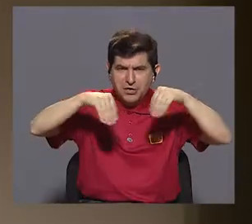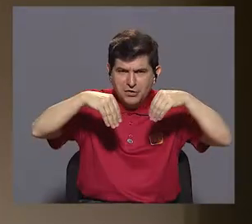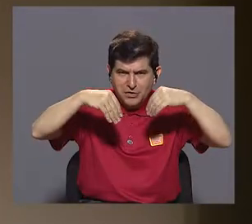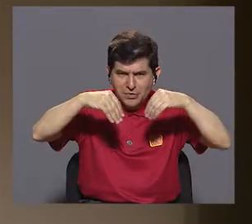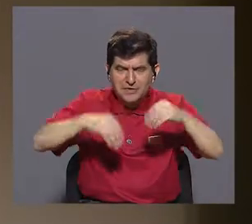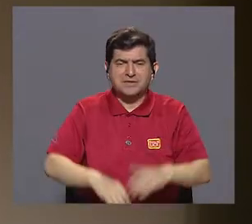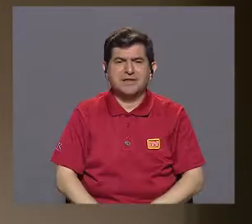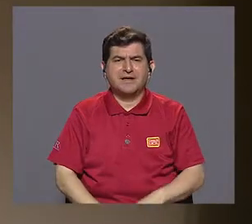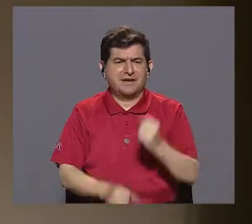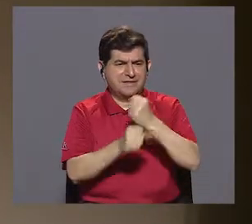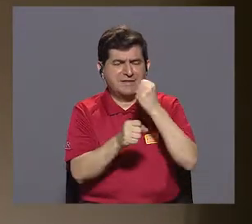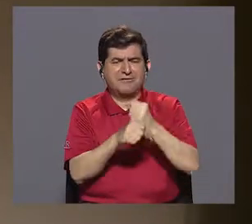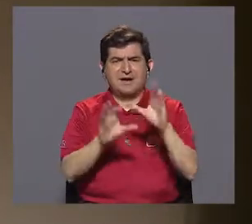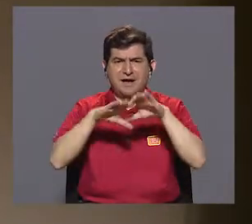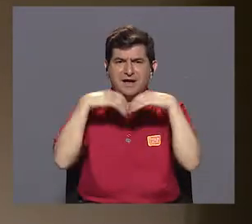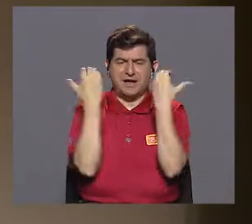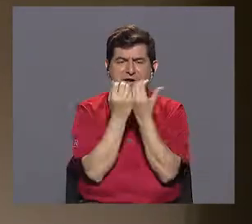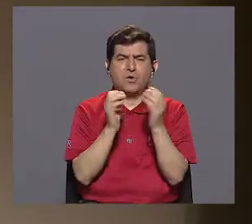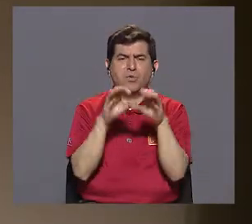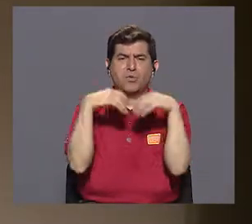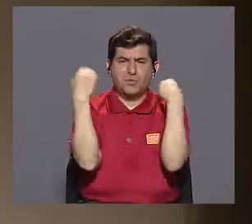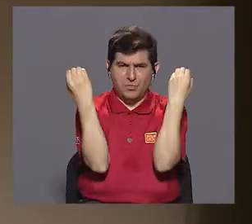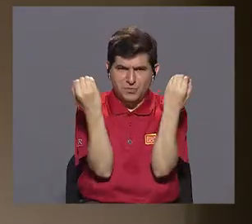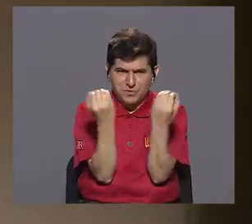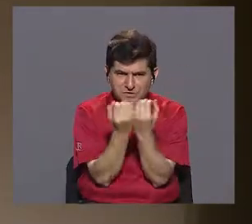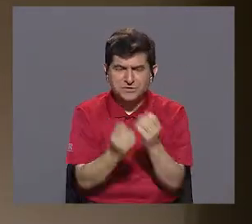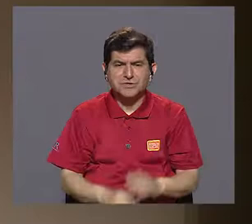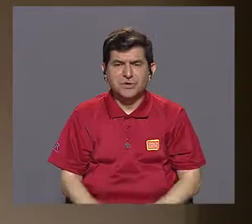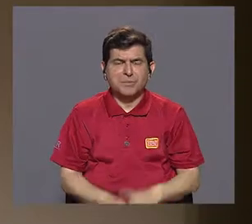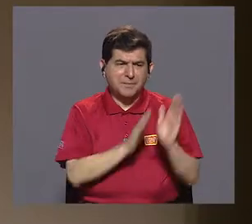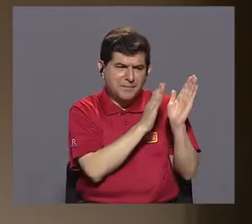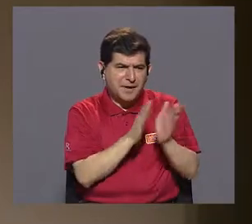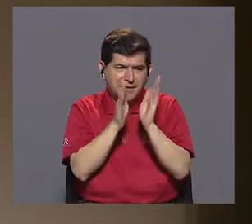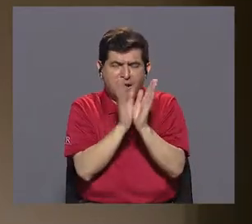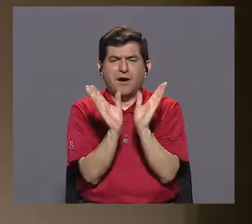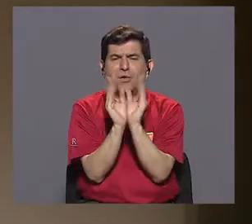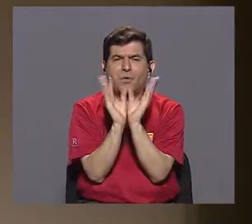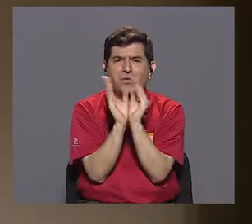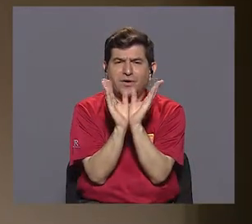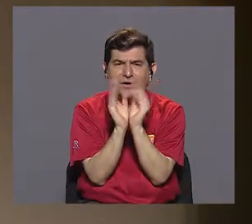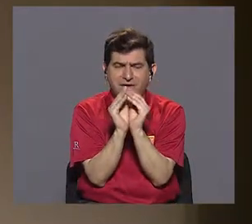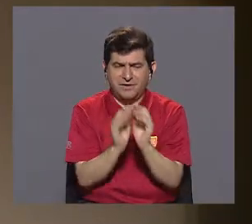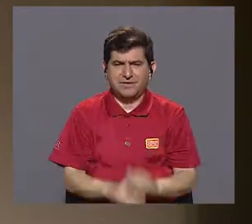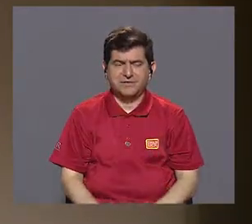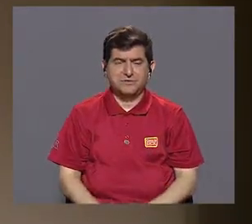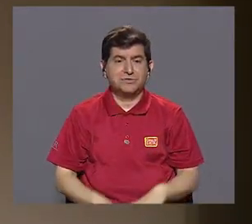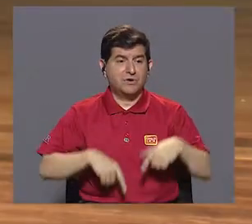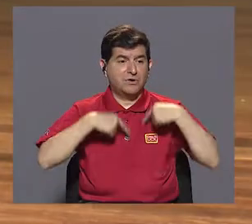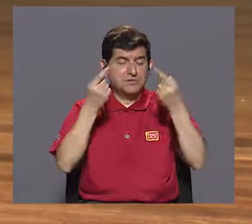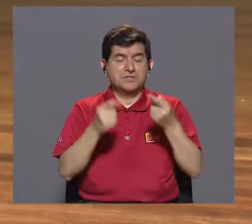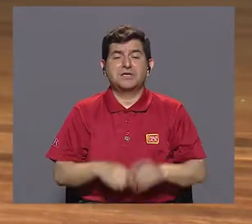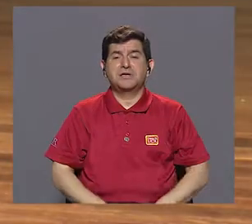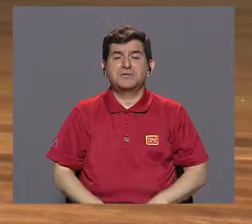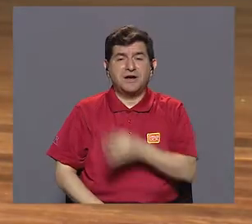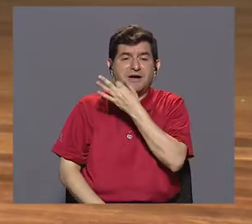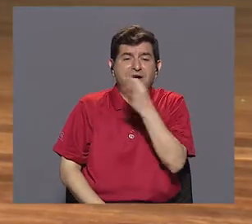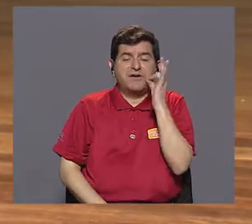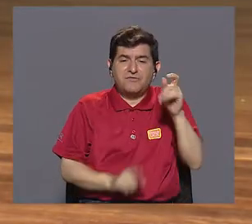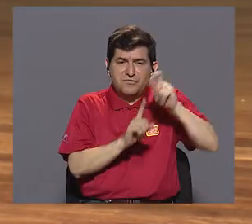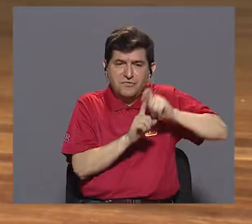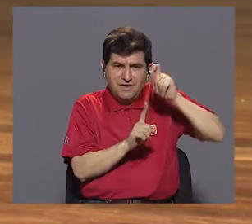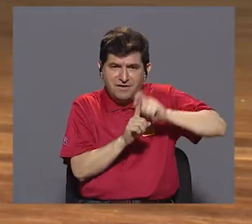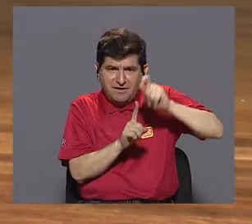Vendía el periódico, trabajaba en la comisión de organización y organizábamos congresos, iba a las